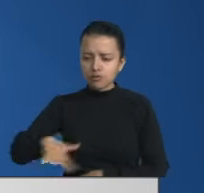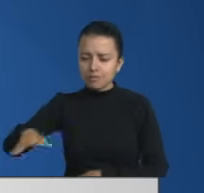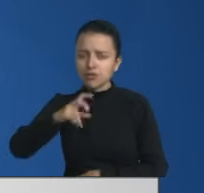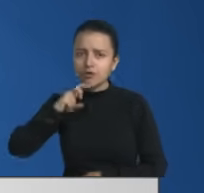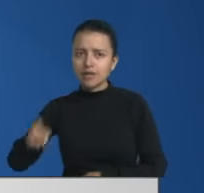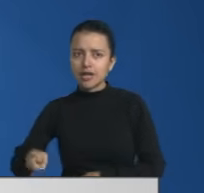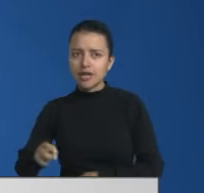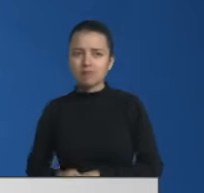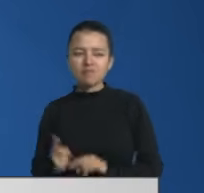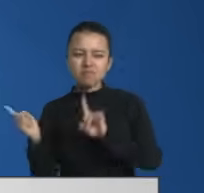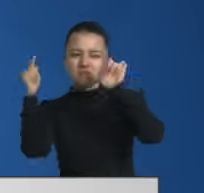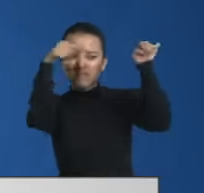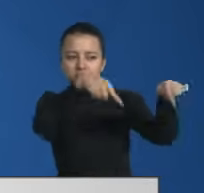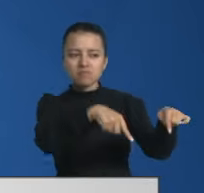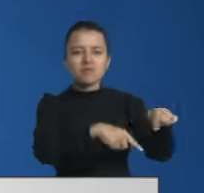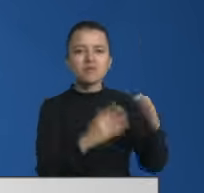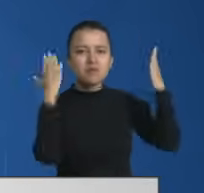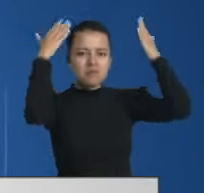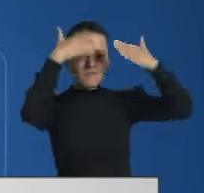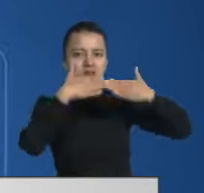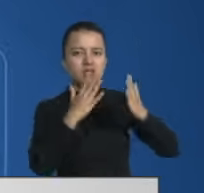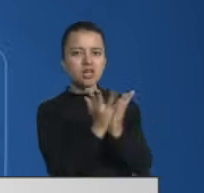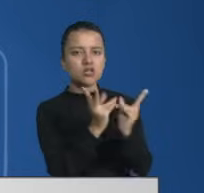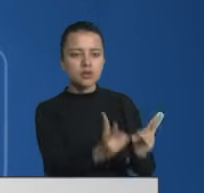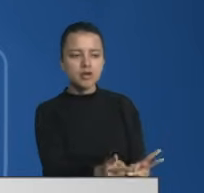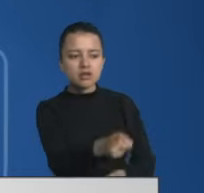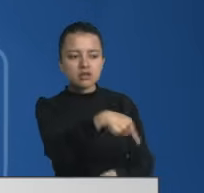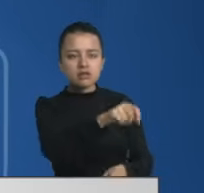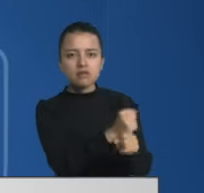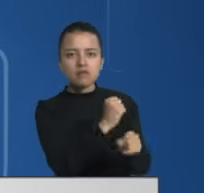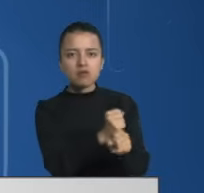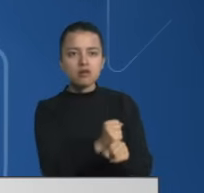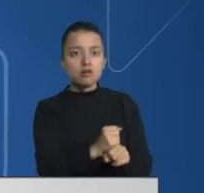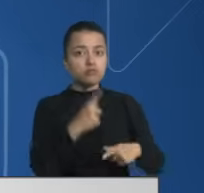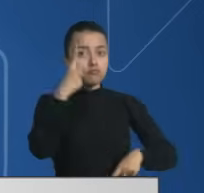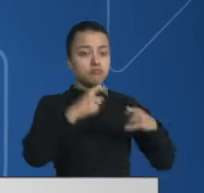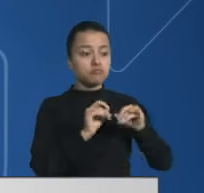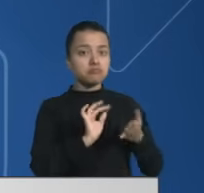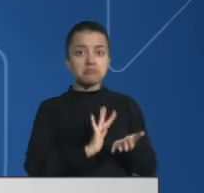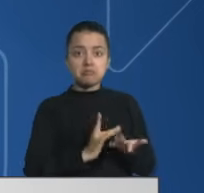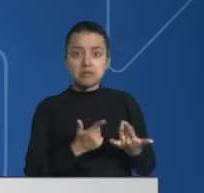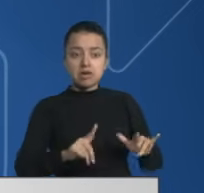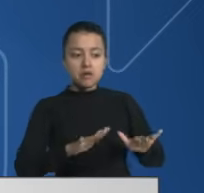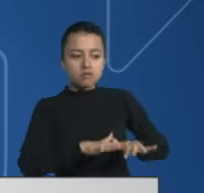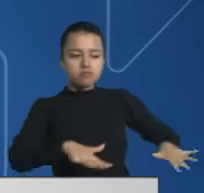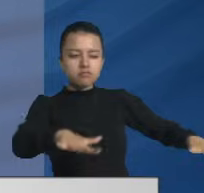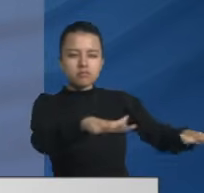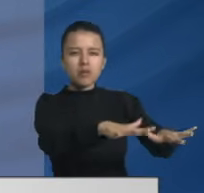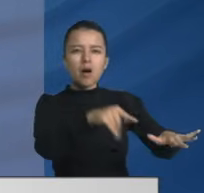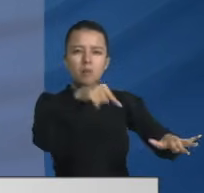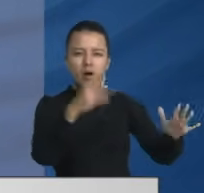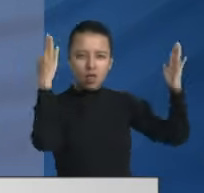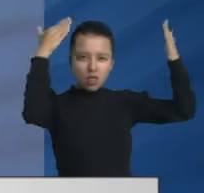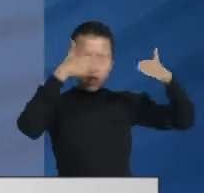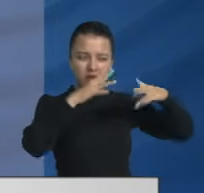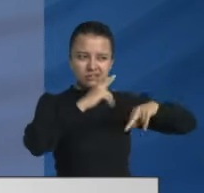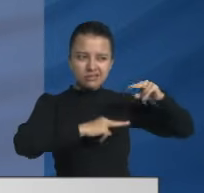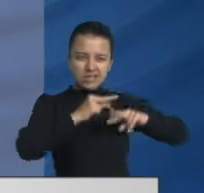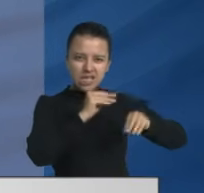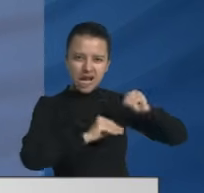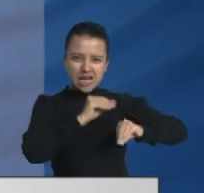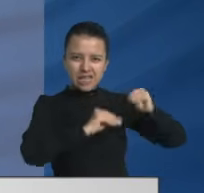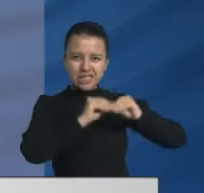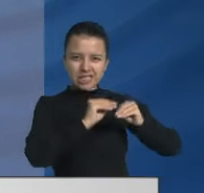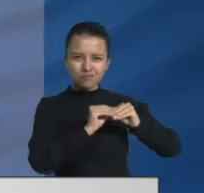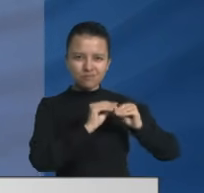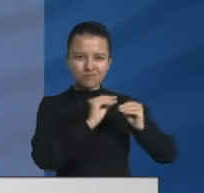para estudiantes y trabajadores en una zona económica libre, donde, según informes, se encuentra una planta de fabricación de